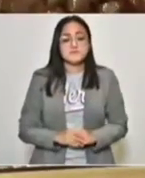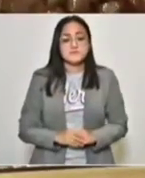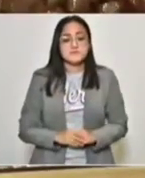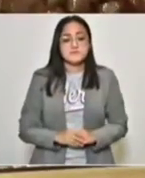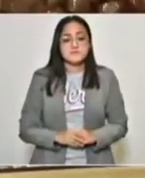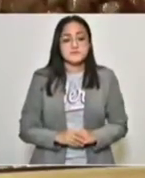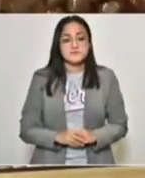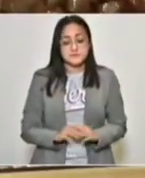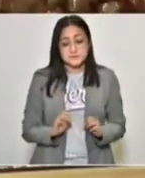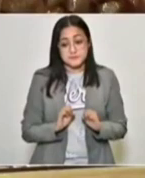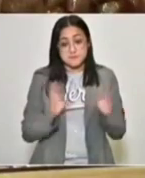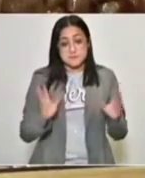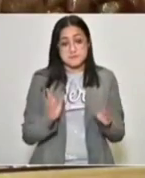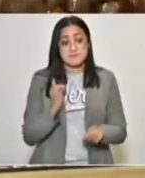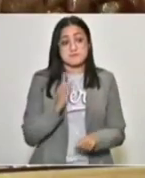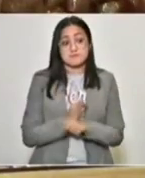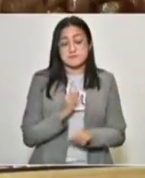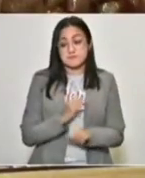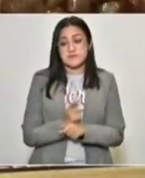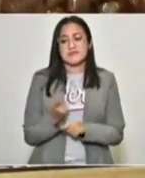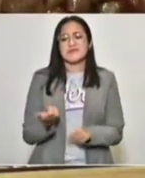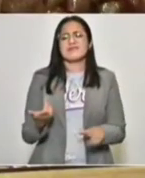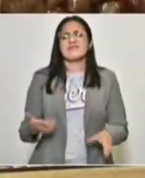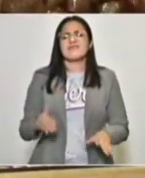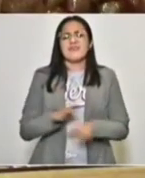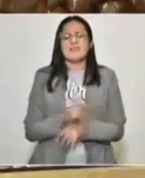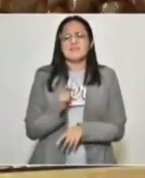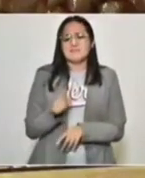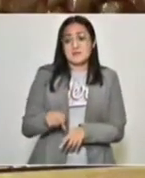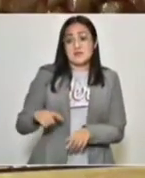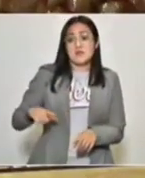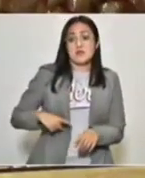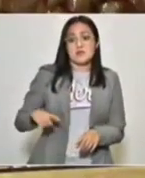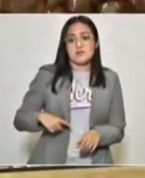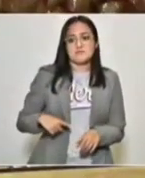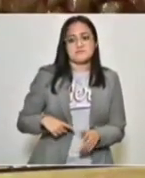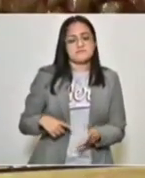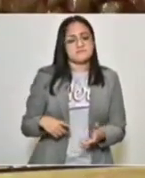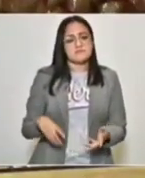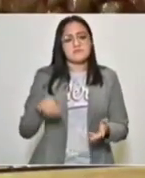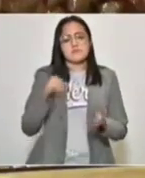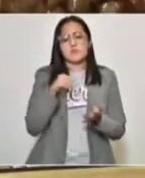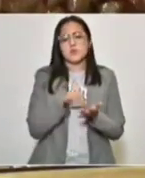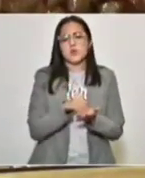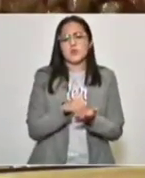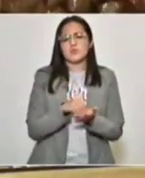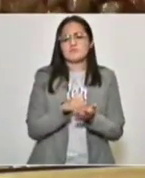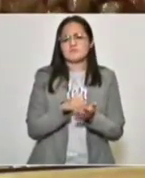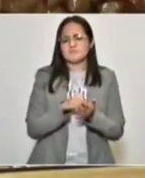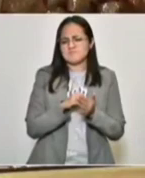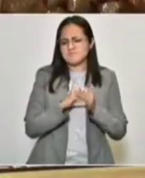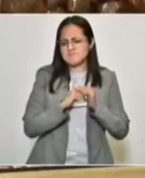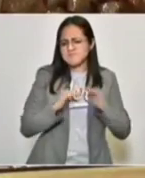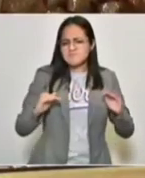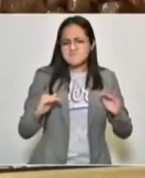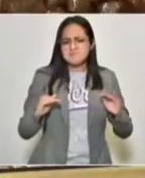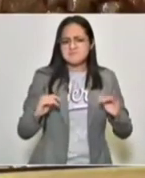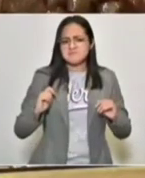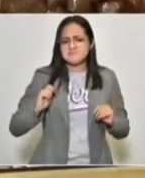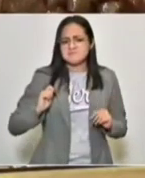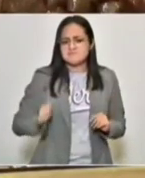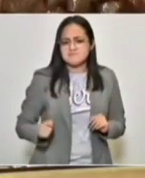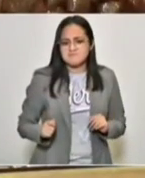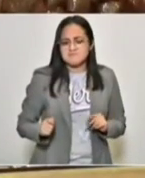Y desde luego lo trascendente de este gobierno es haber sentado las bases de lo